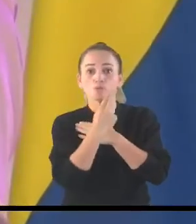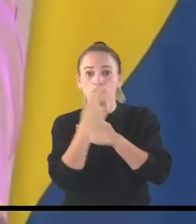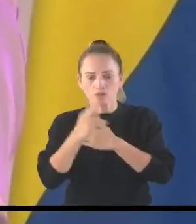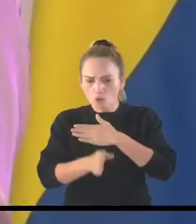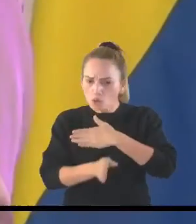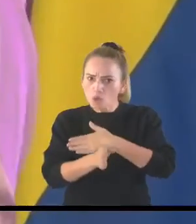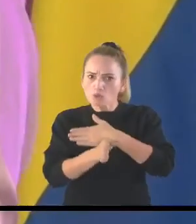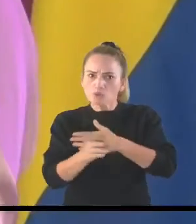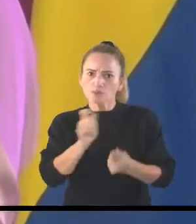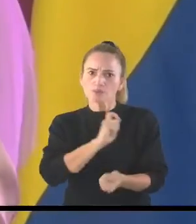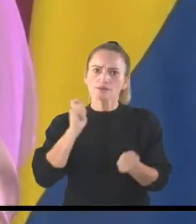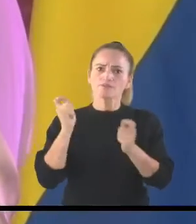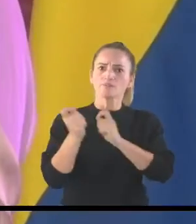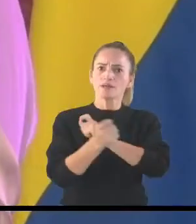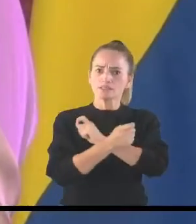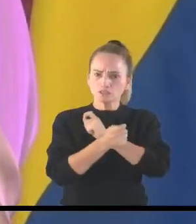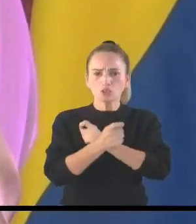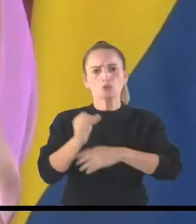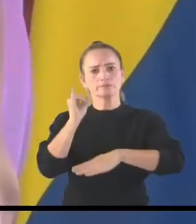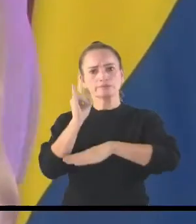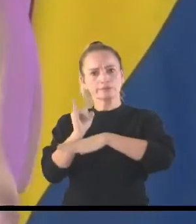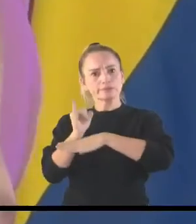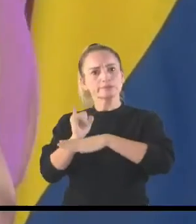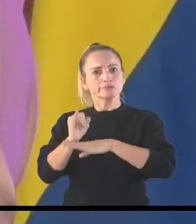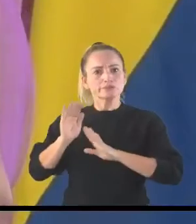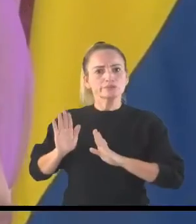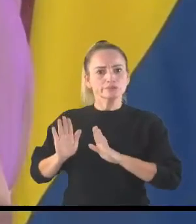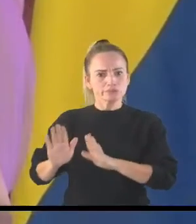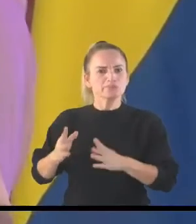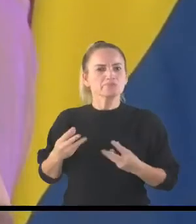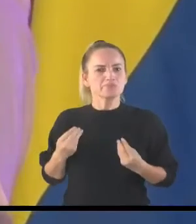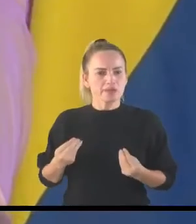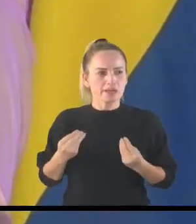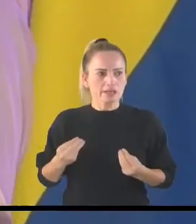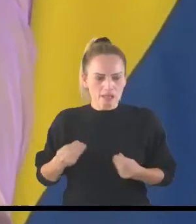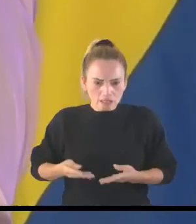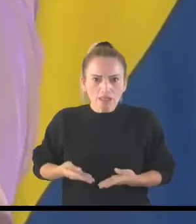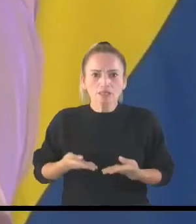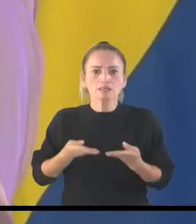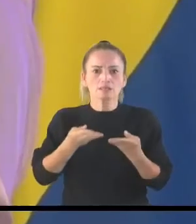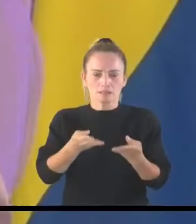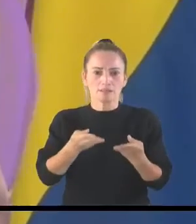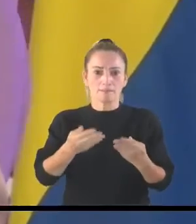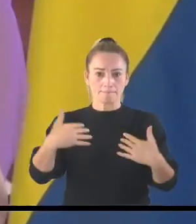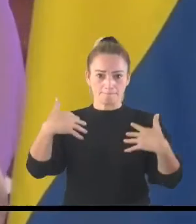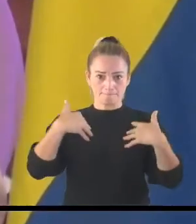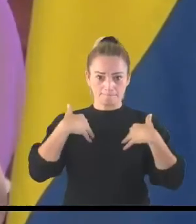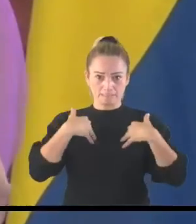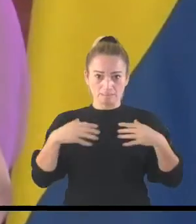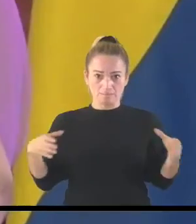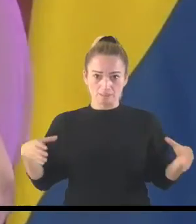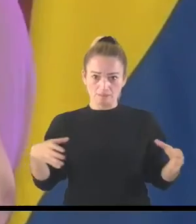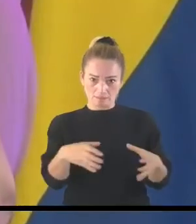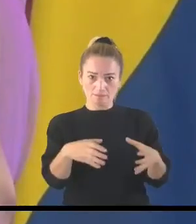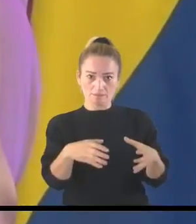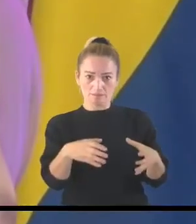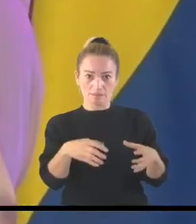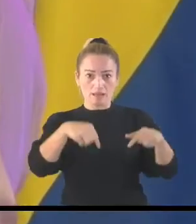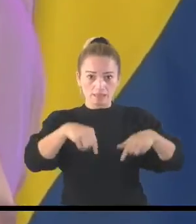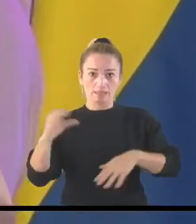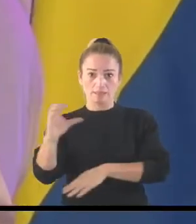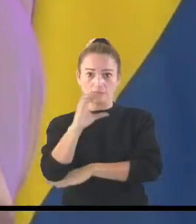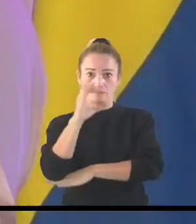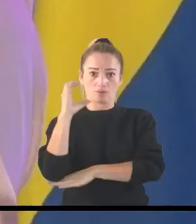seguir transformando esa institución para devolverle a las víctimas de